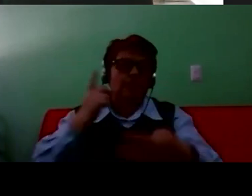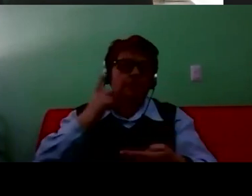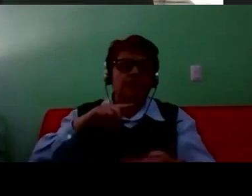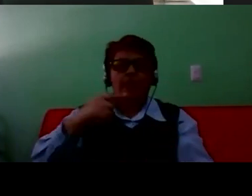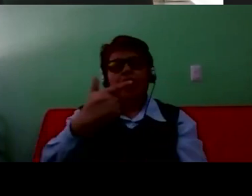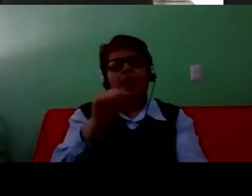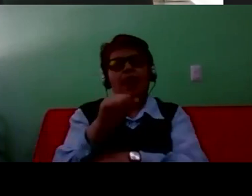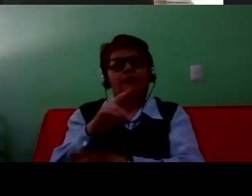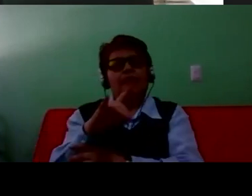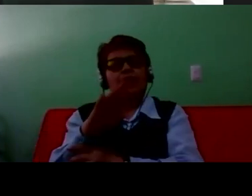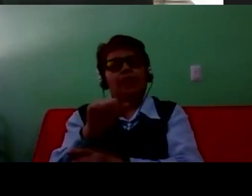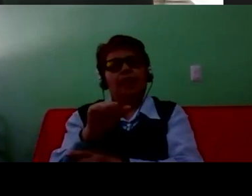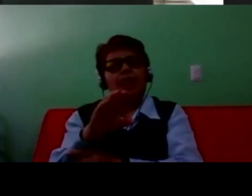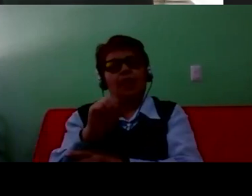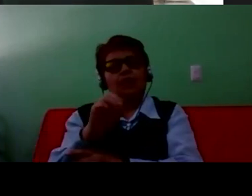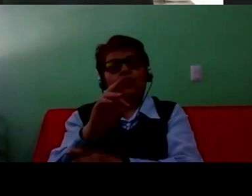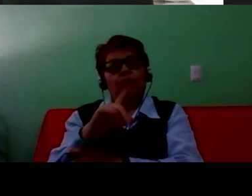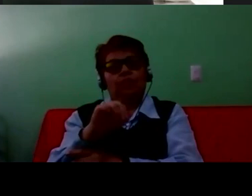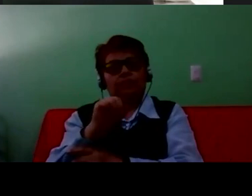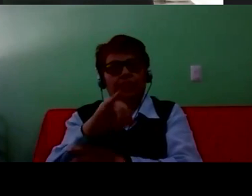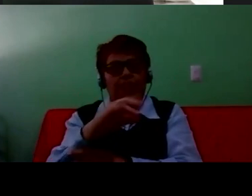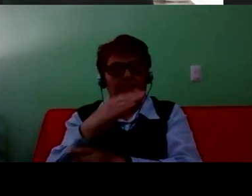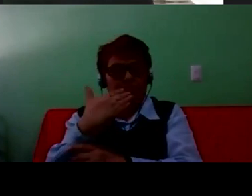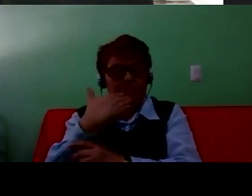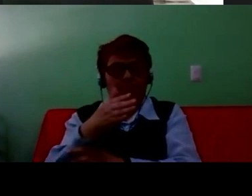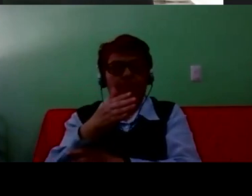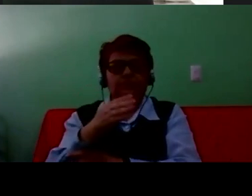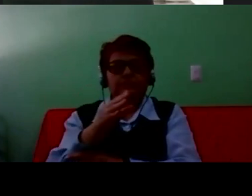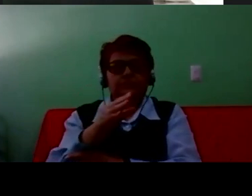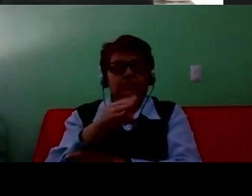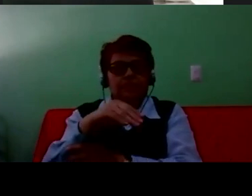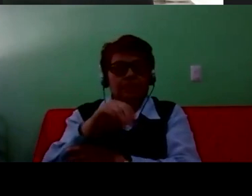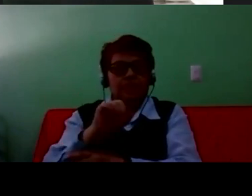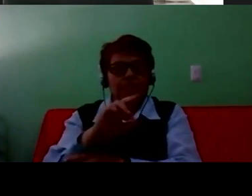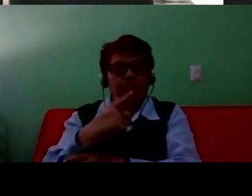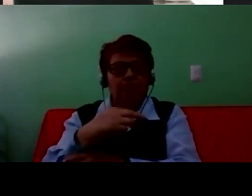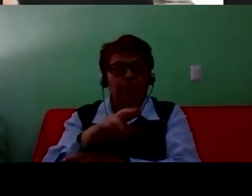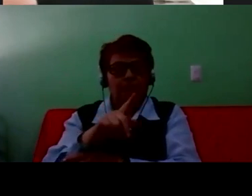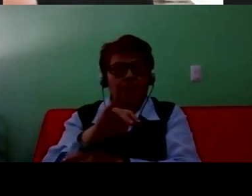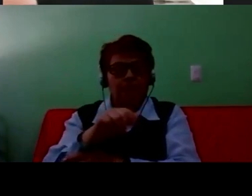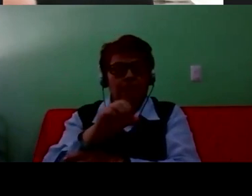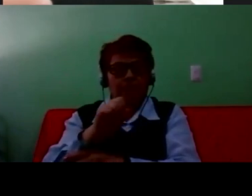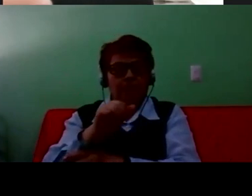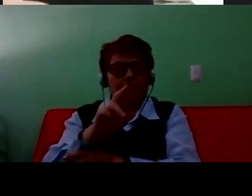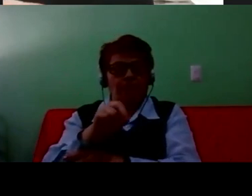Osorio Hernández. Presente. Diputada Margarita Saldaña Hernández.